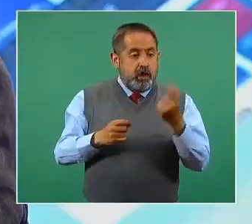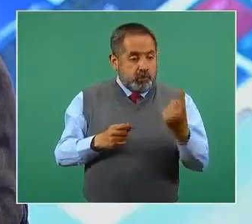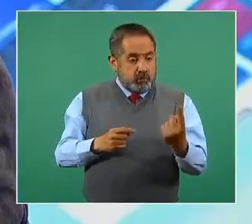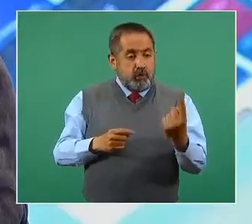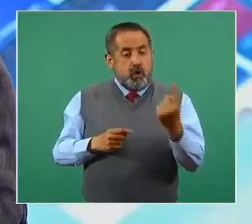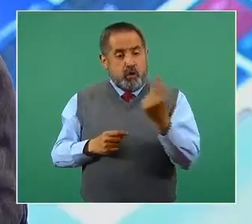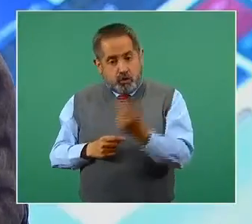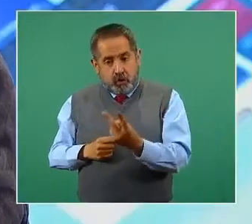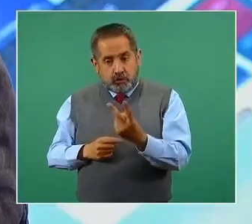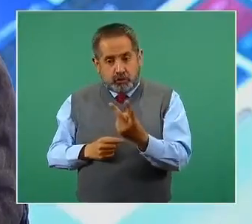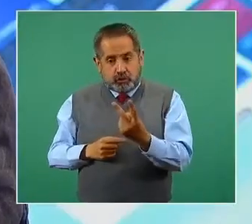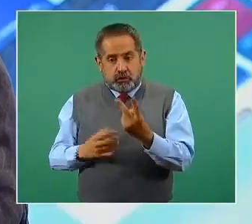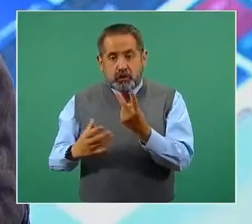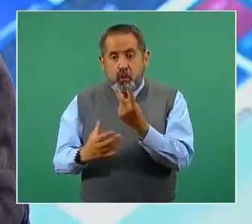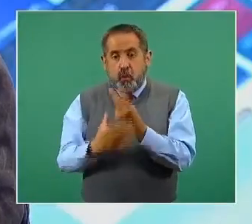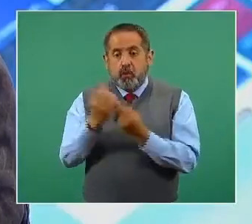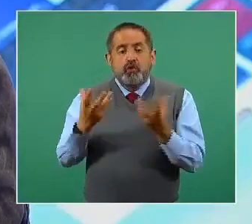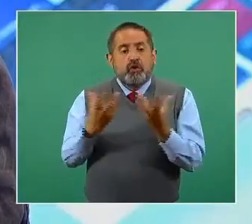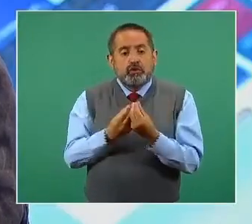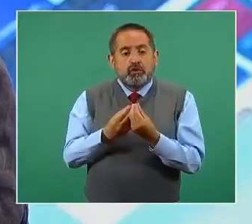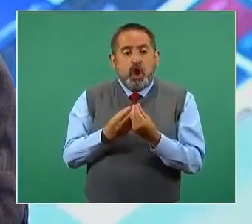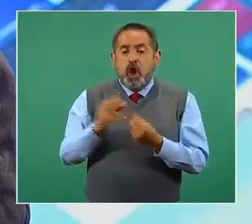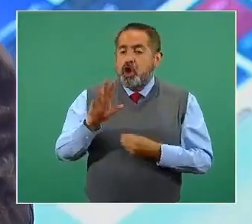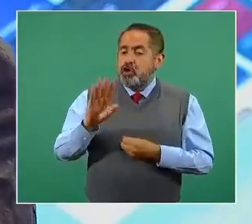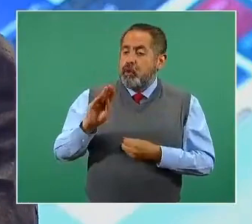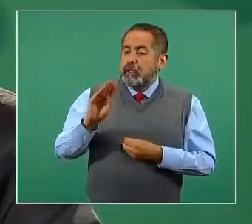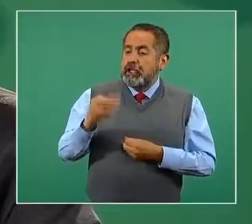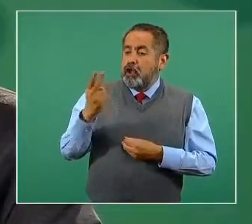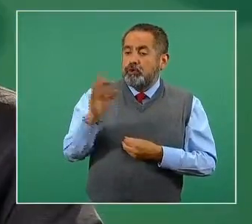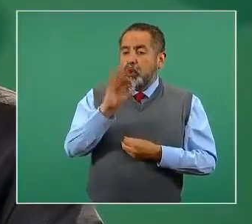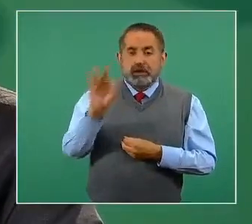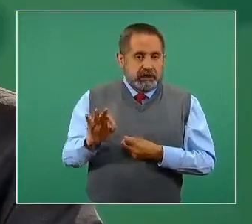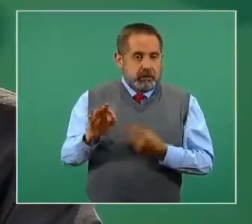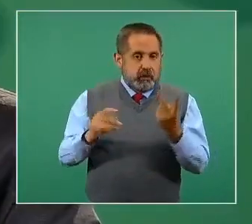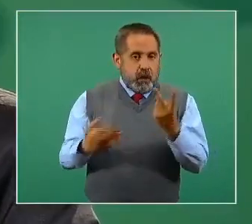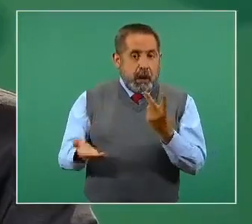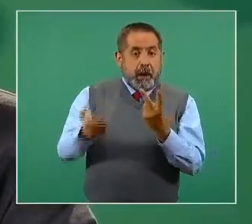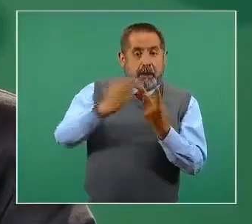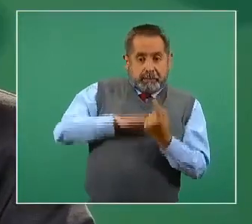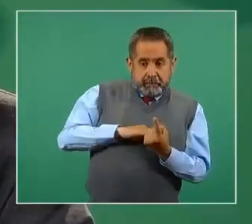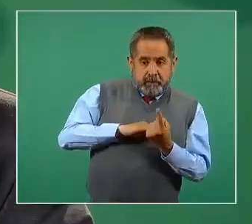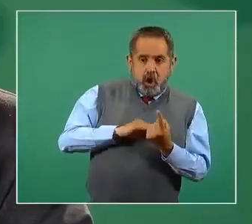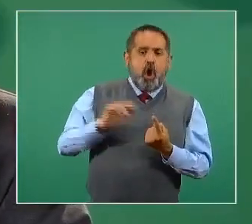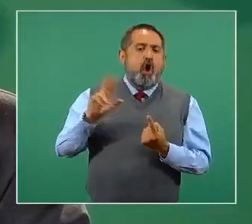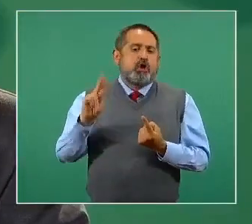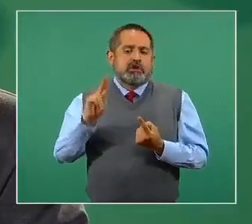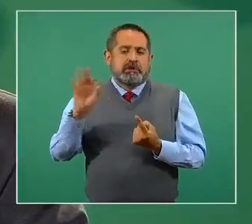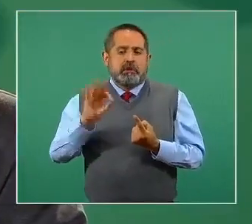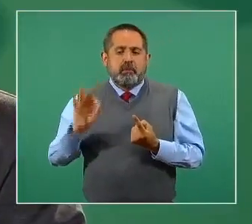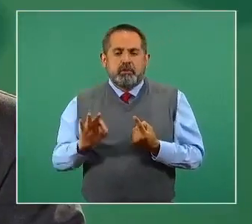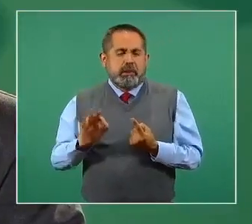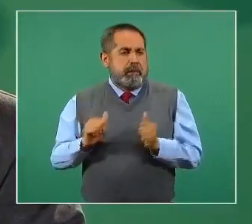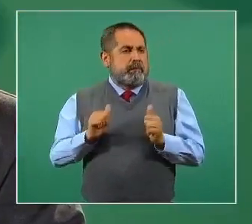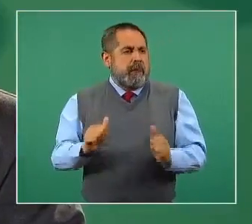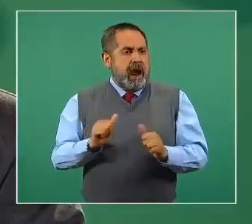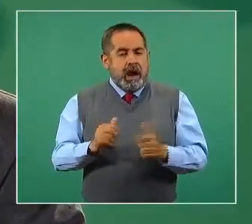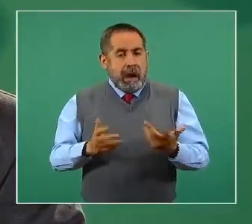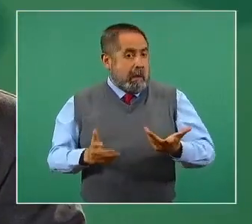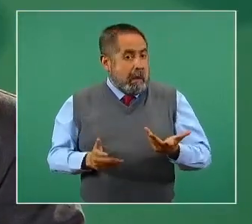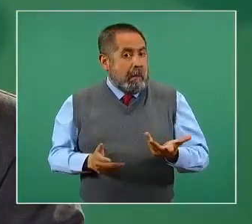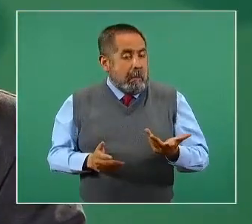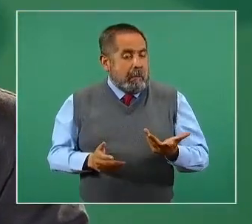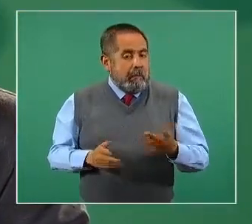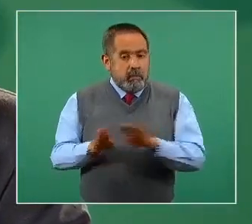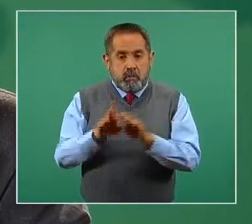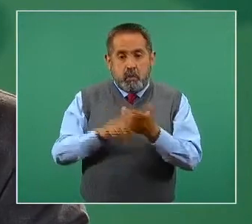dosis completas es de 92%. Sin embargo, la potencia